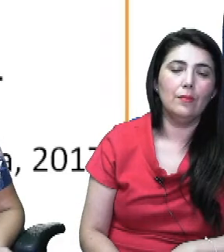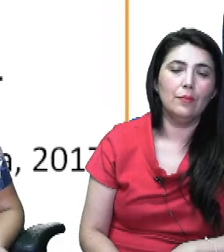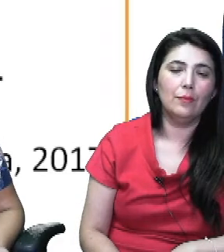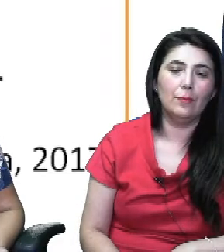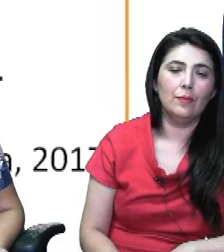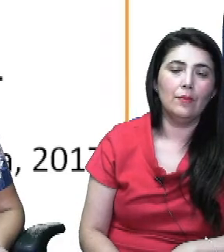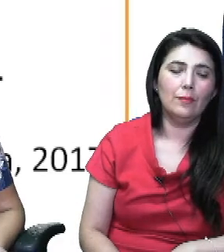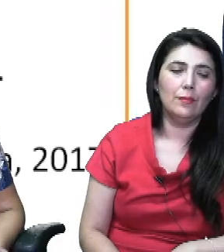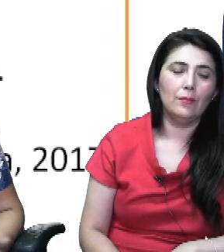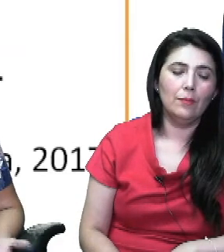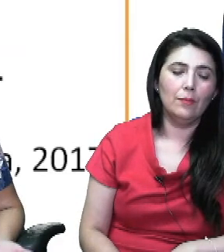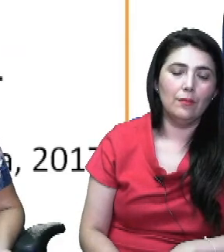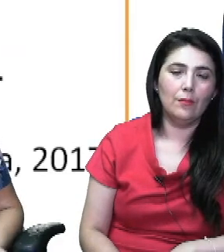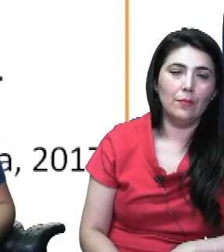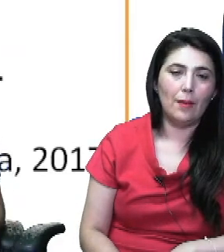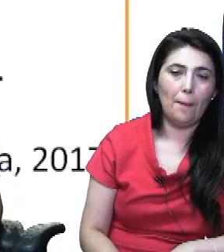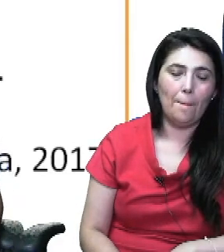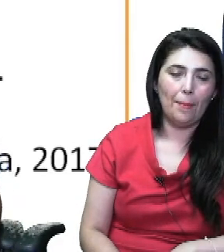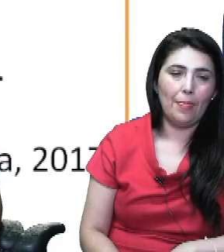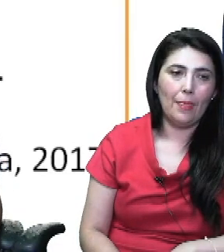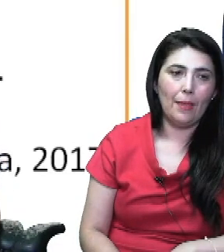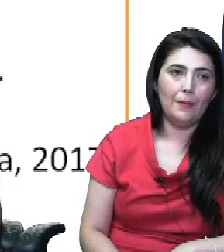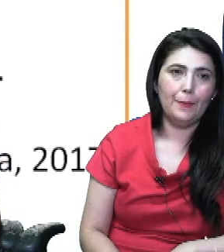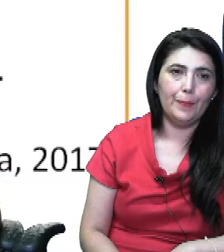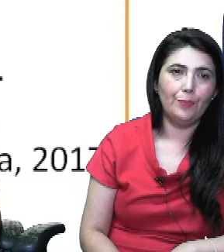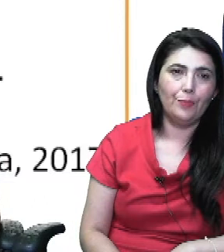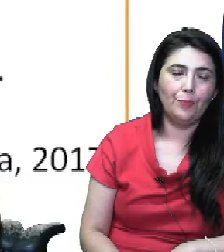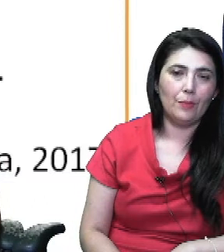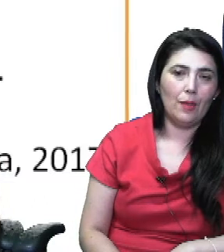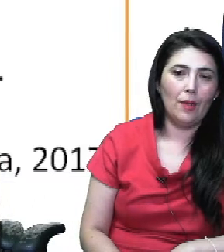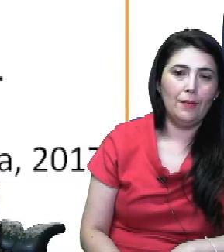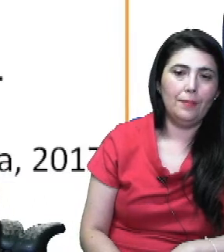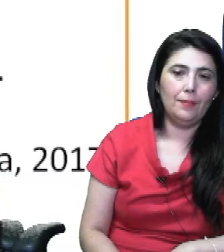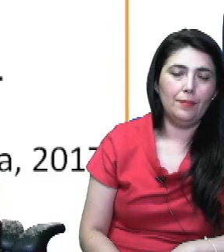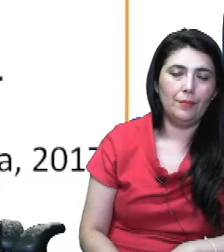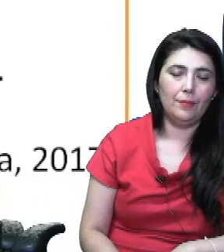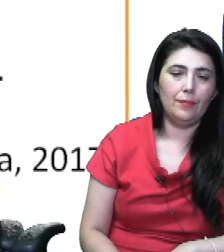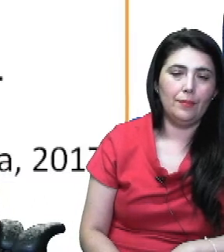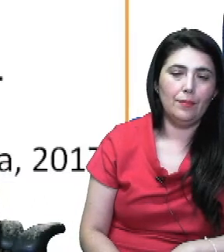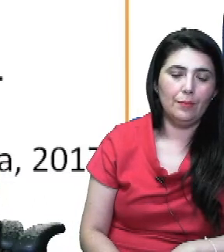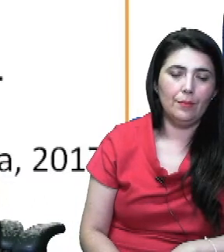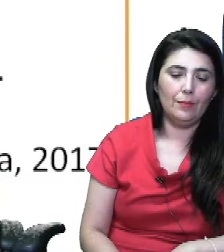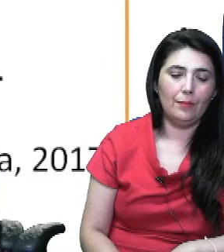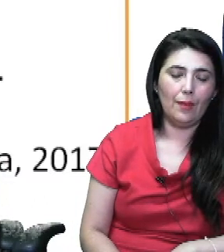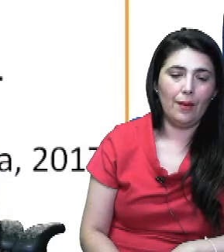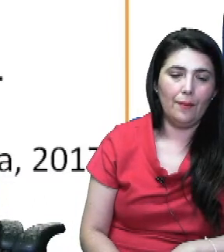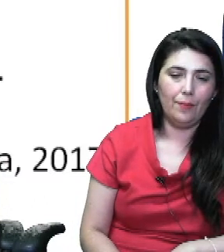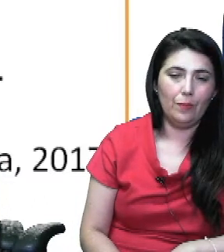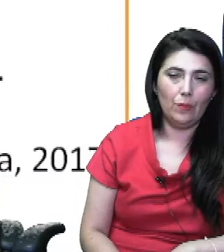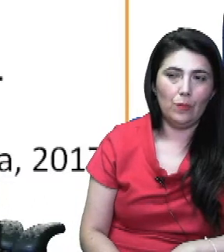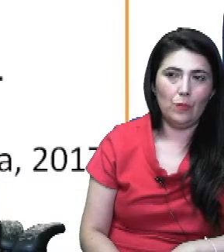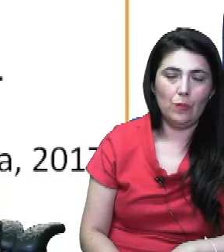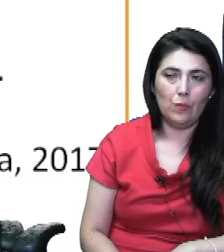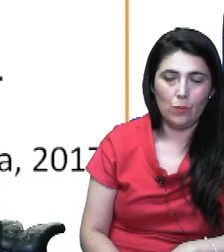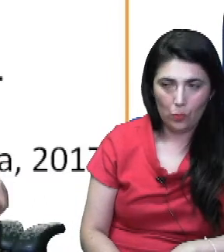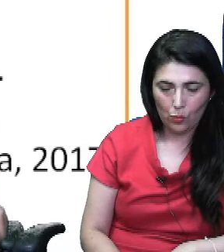¿ya? Y no necesariamente van a constituir un signo de algún trastorno, ¿ya? Esto también lo dejamos sumamente claro.